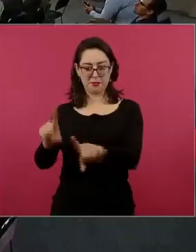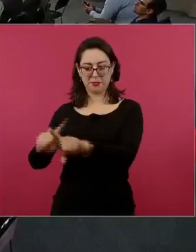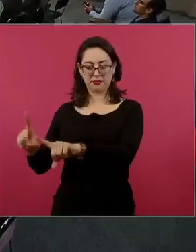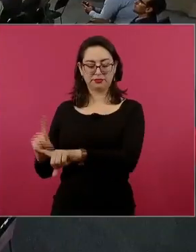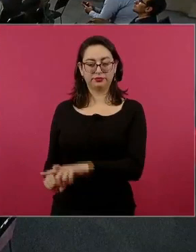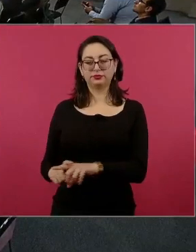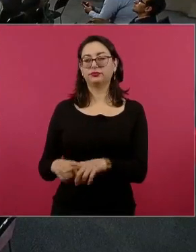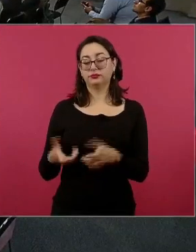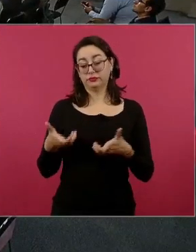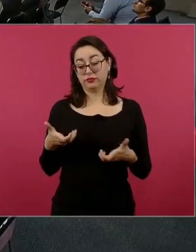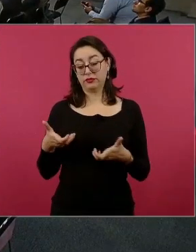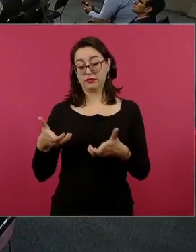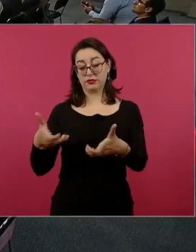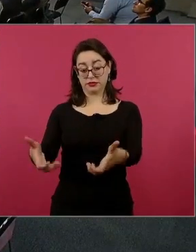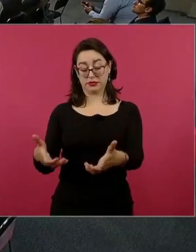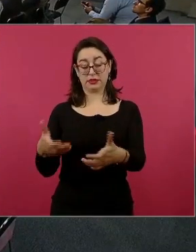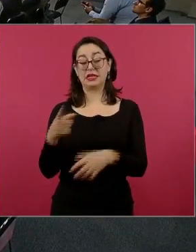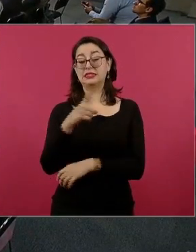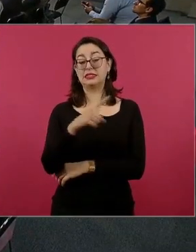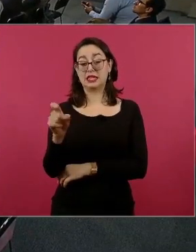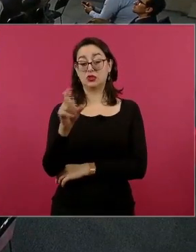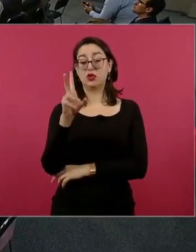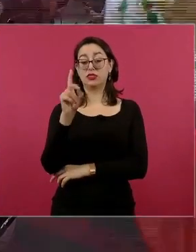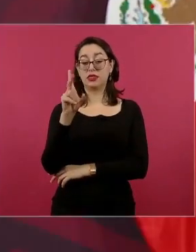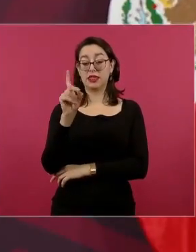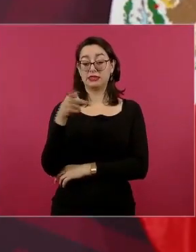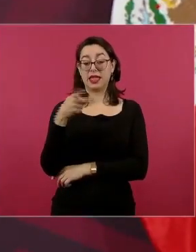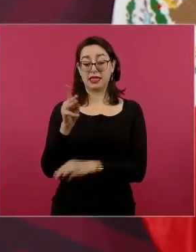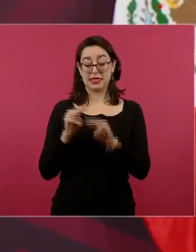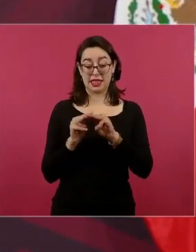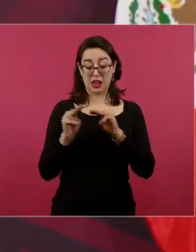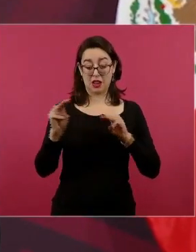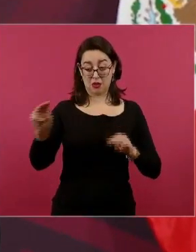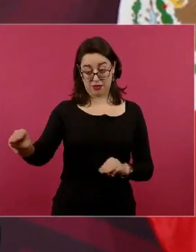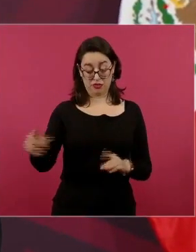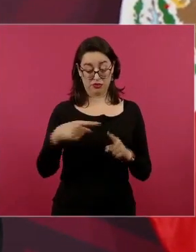130 kilómetros del tramo de Tulum a Cancún,